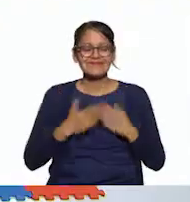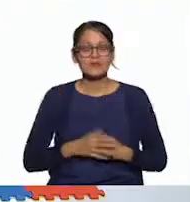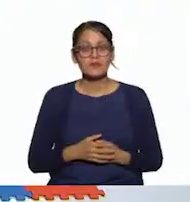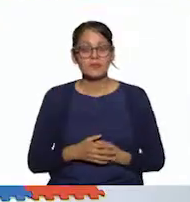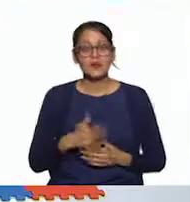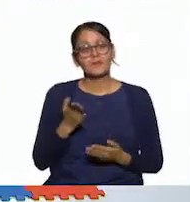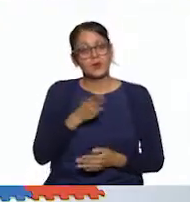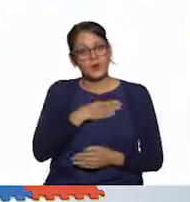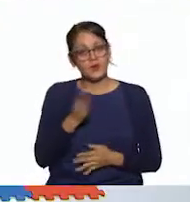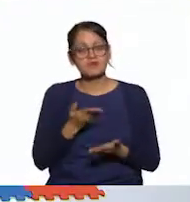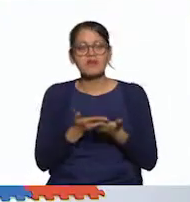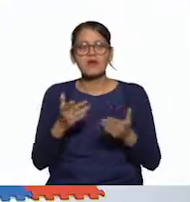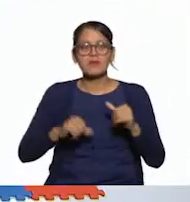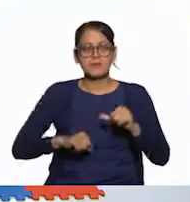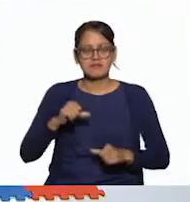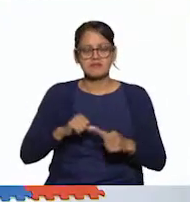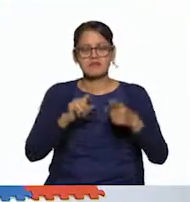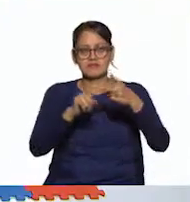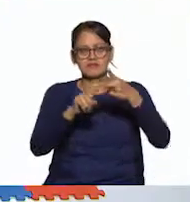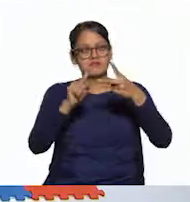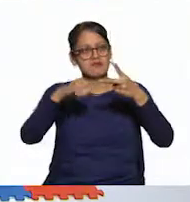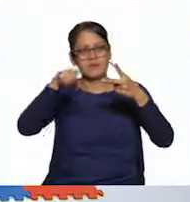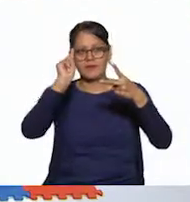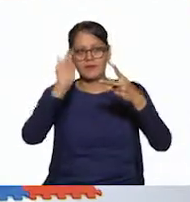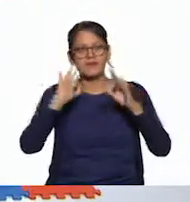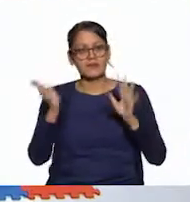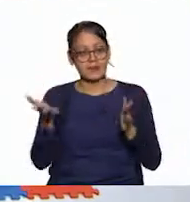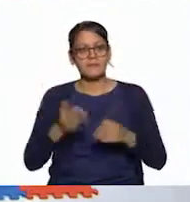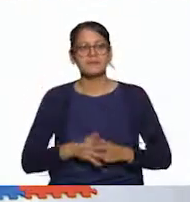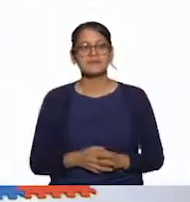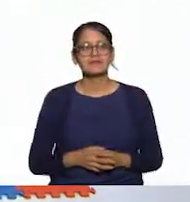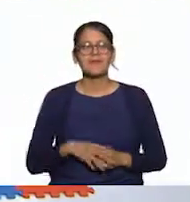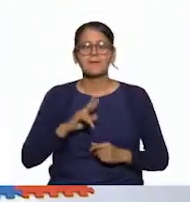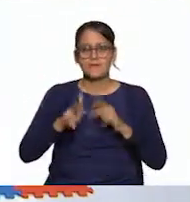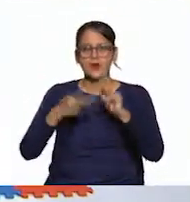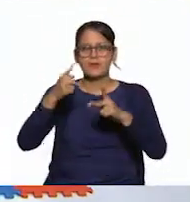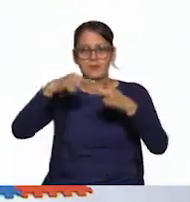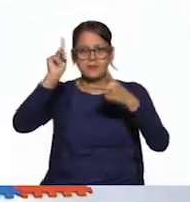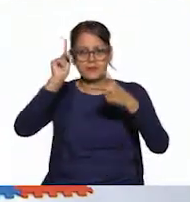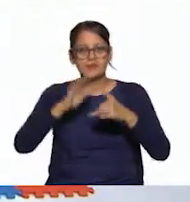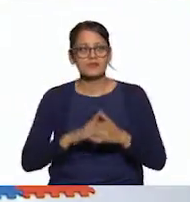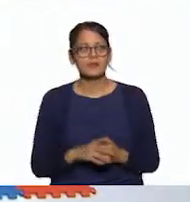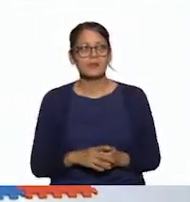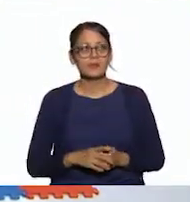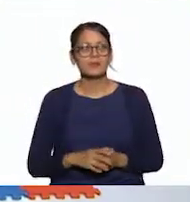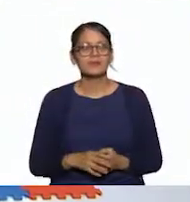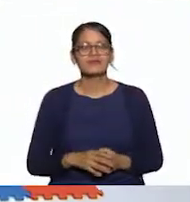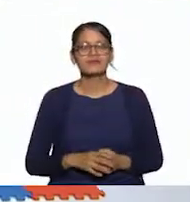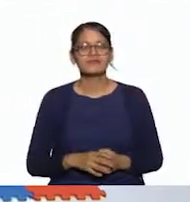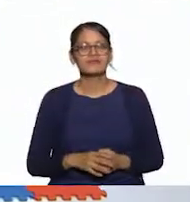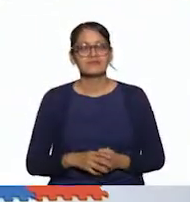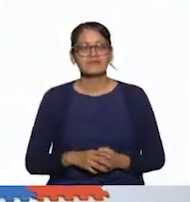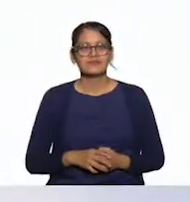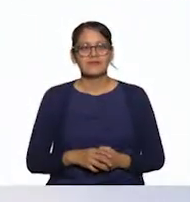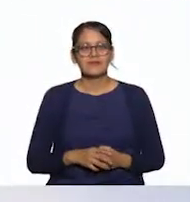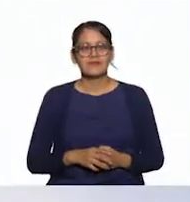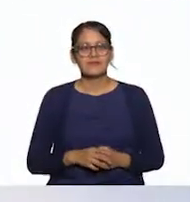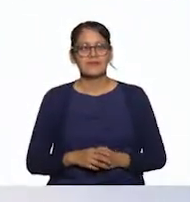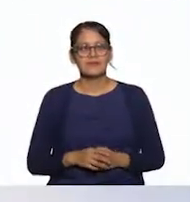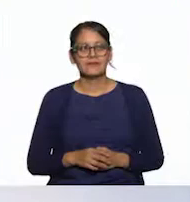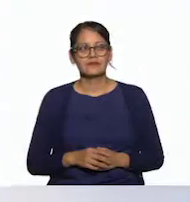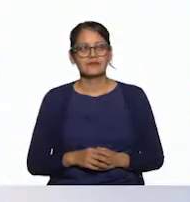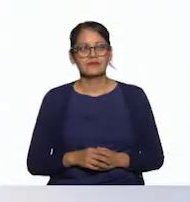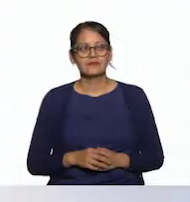Pilar, acabamos la actividad número 2. Y voy a palomearla. Vamos a ponerle una palomita.